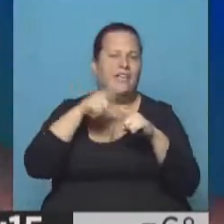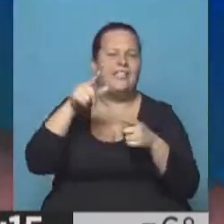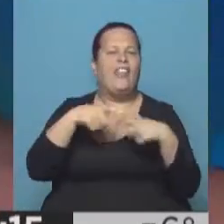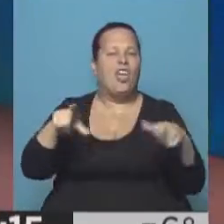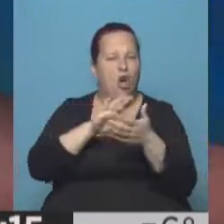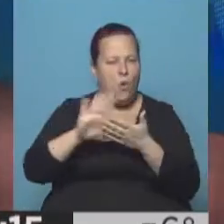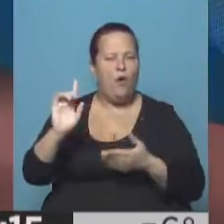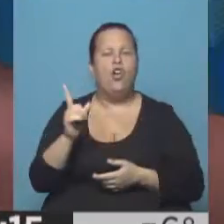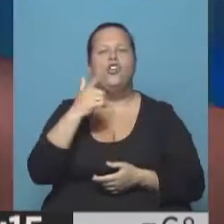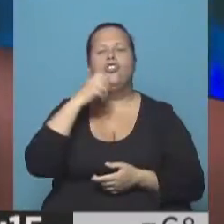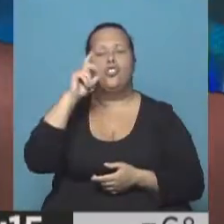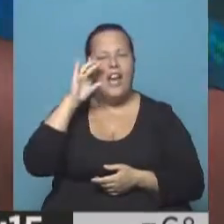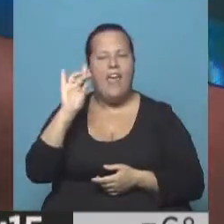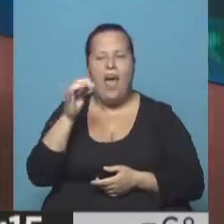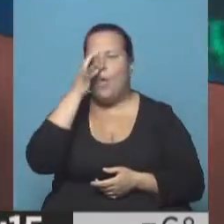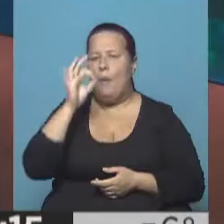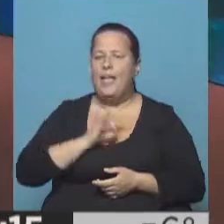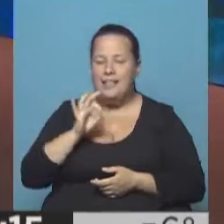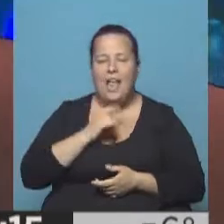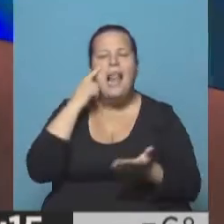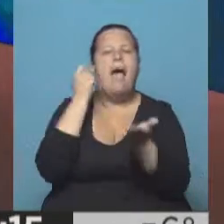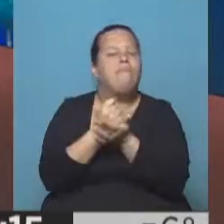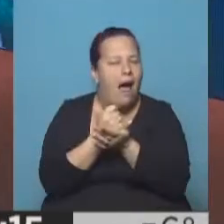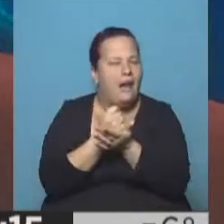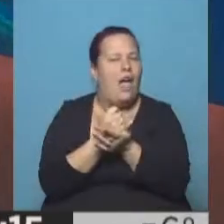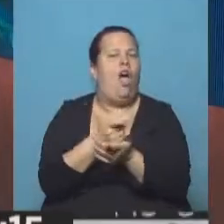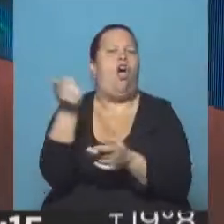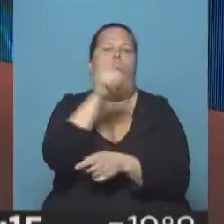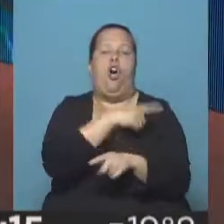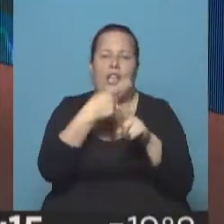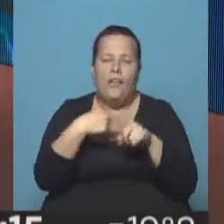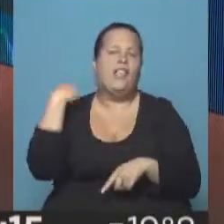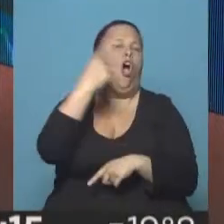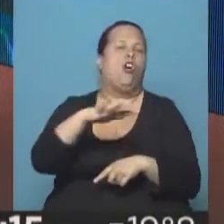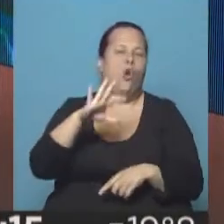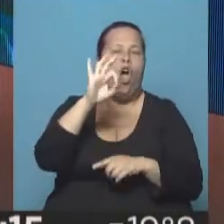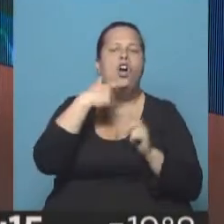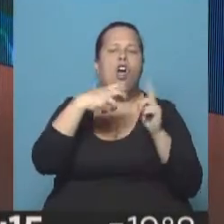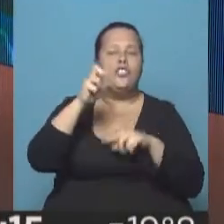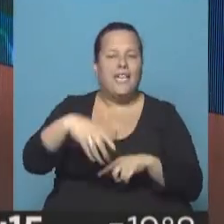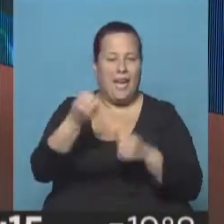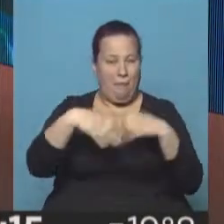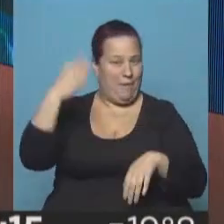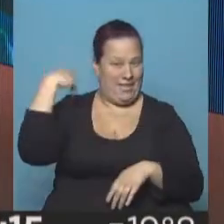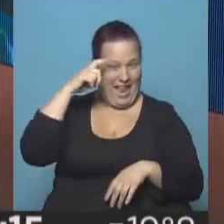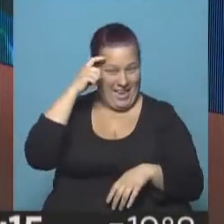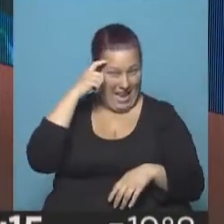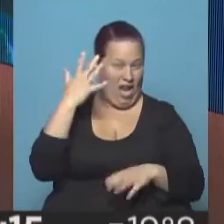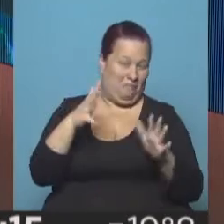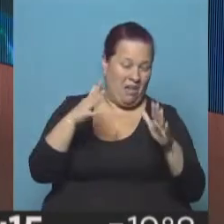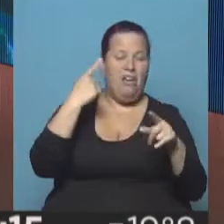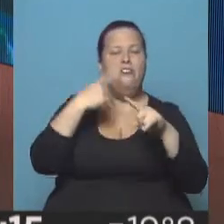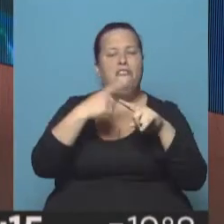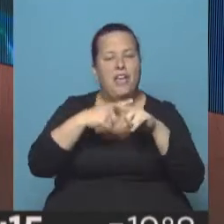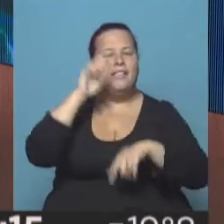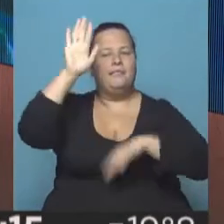nuevo disco soledad 20 años que es el registro de otro festejo en otro escenario en cosquín a principios de este año cuando celebrando